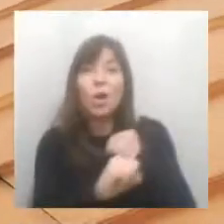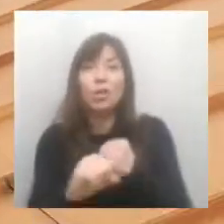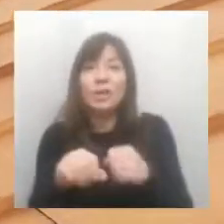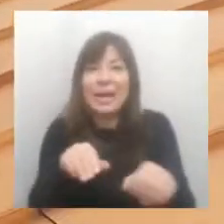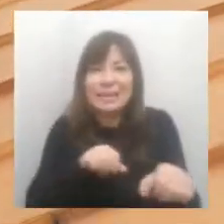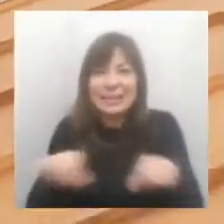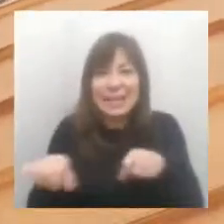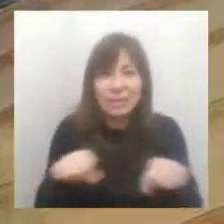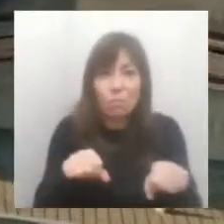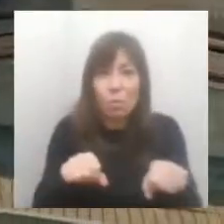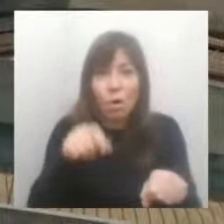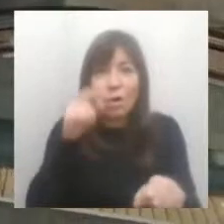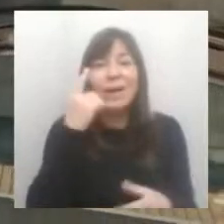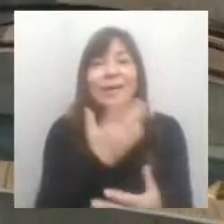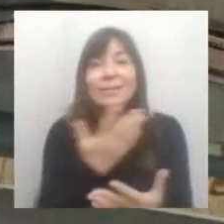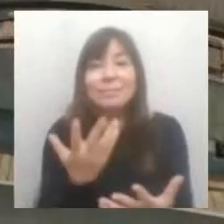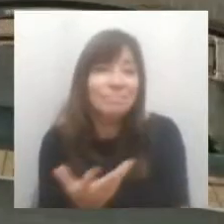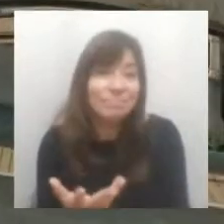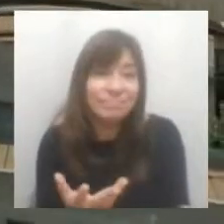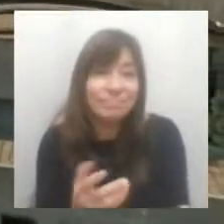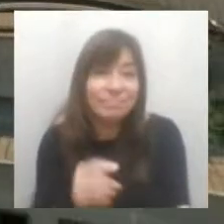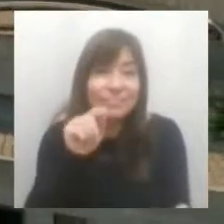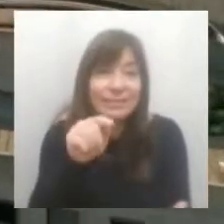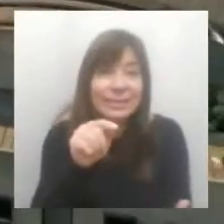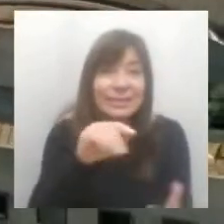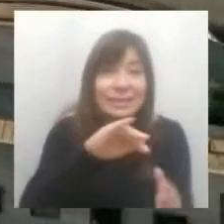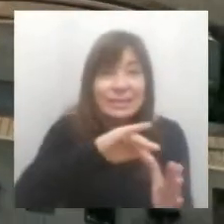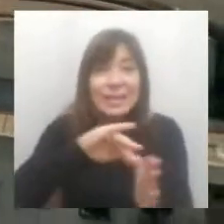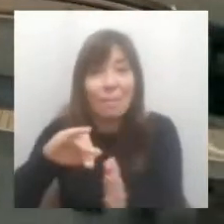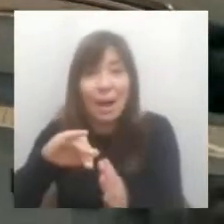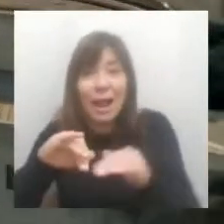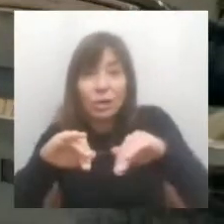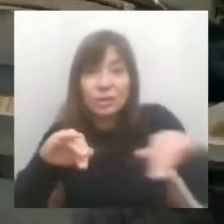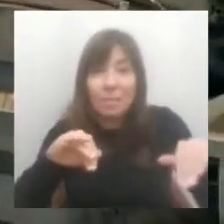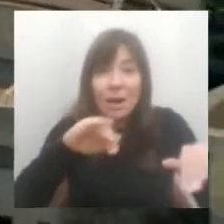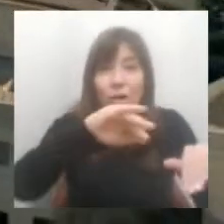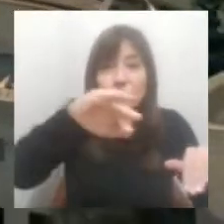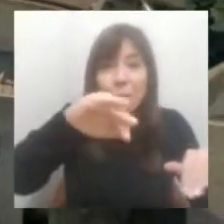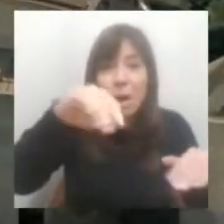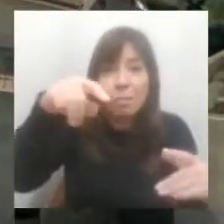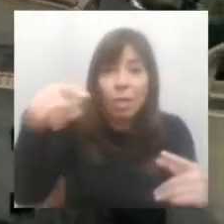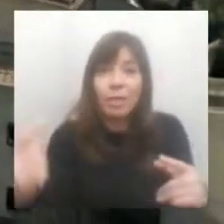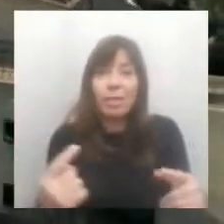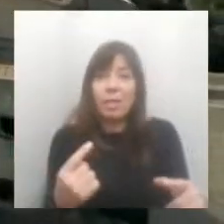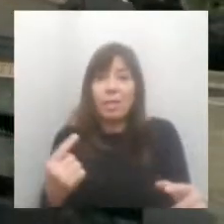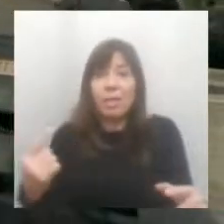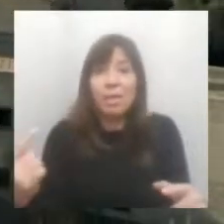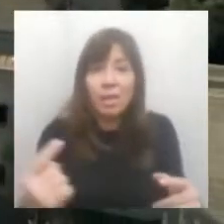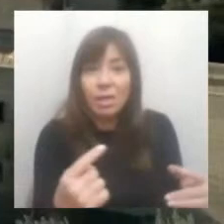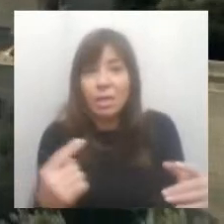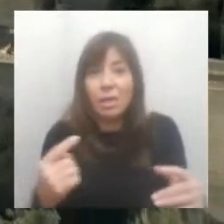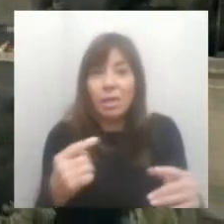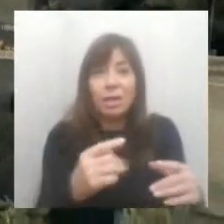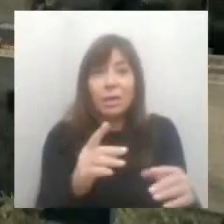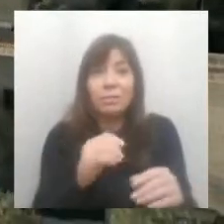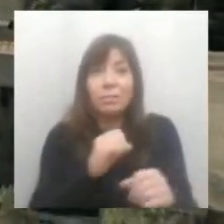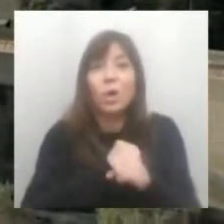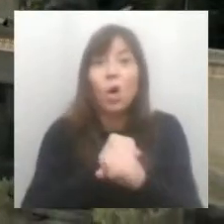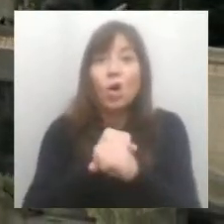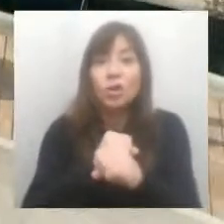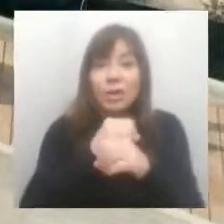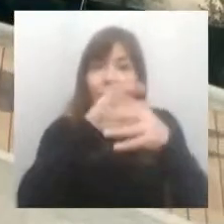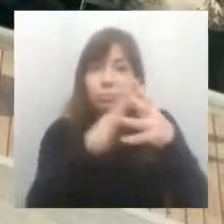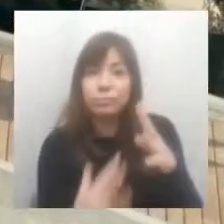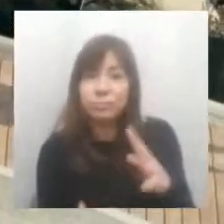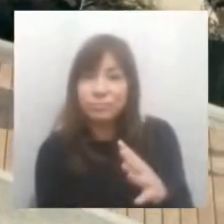está hecho de tal forma que son estructuras separadas que pueden desplazarse y así evitar que el edificio colapse. Entonces quería comentarte esto porque además